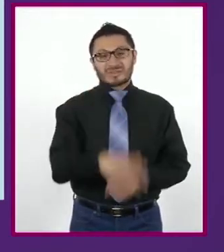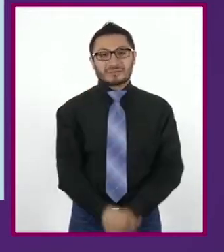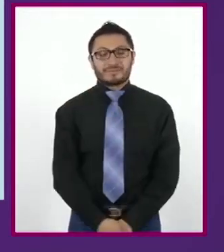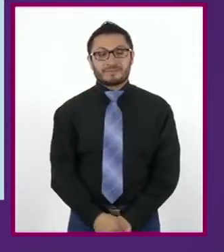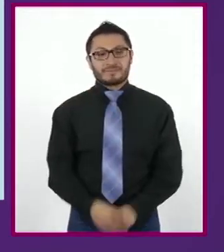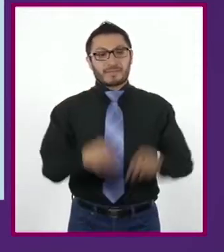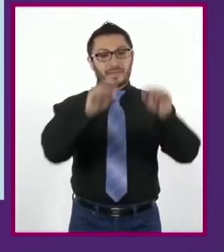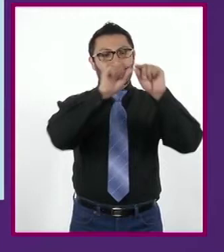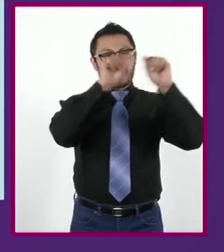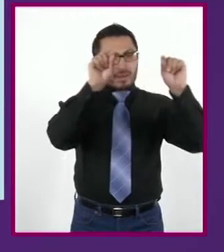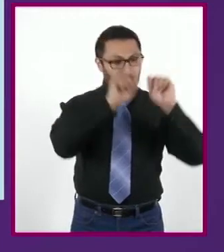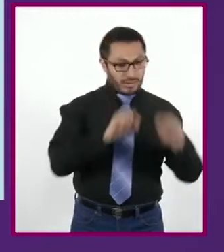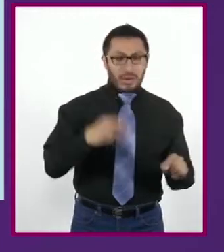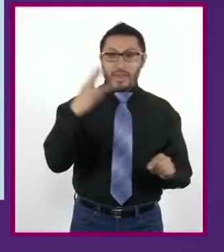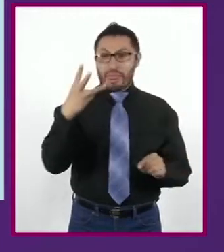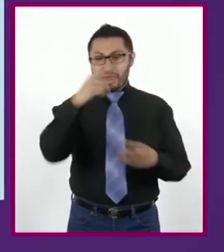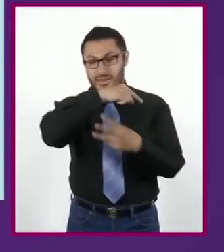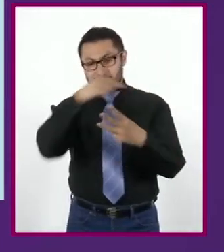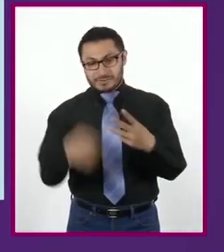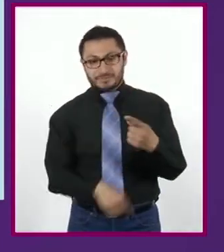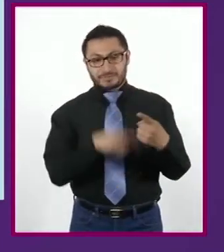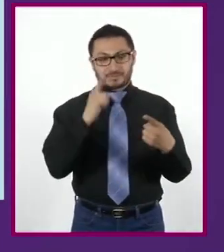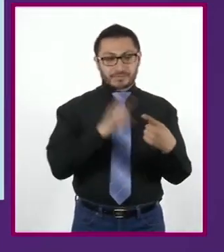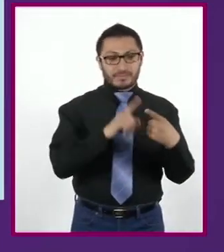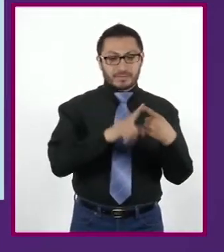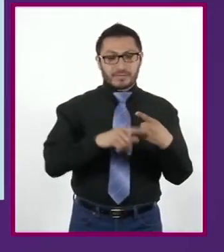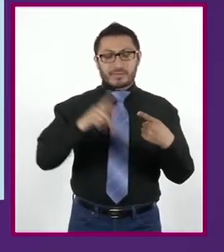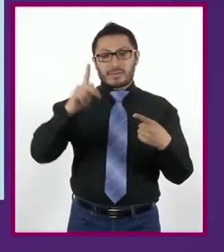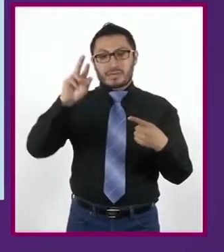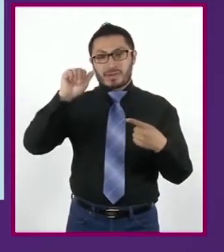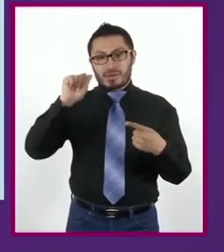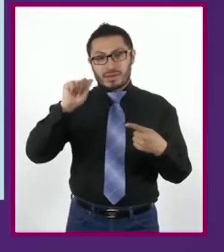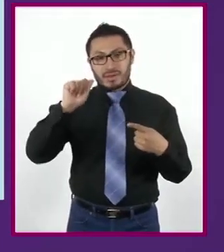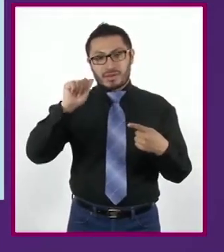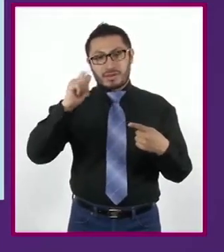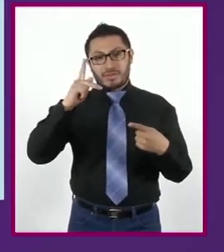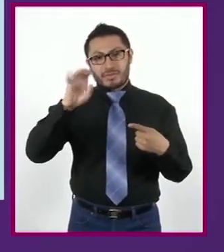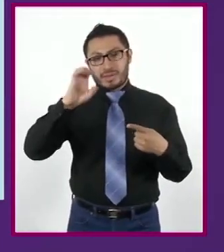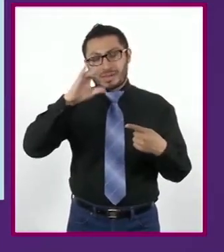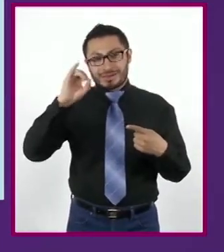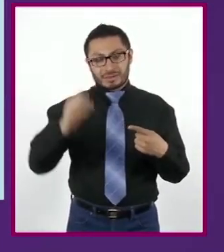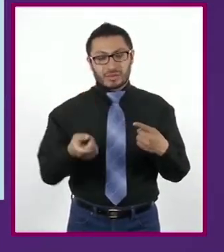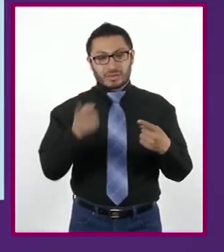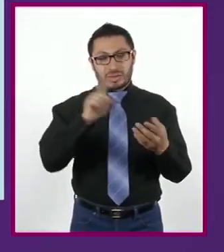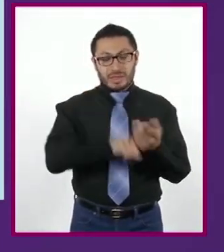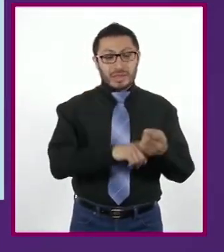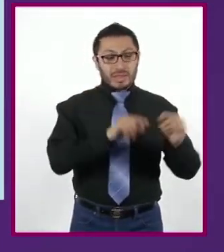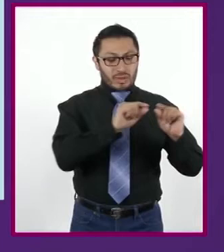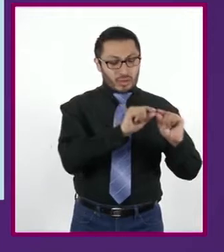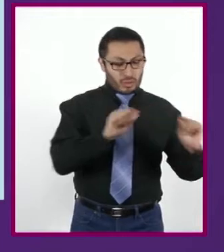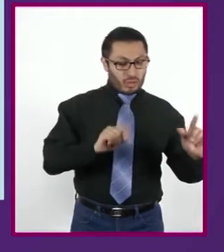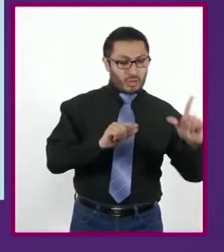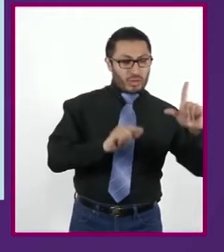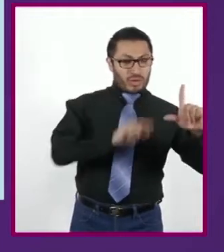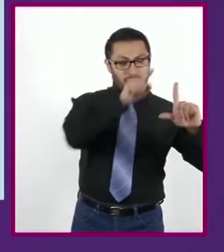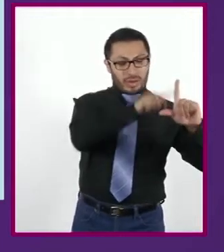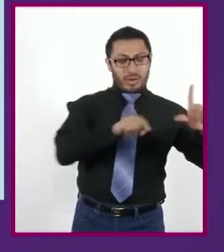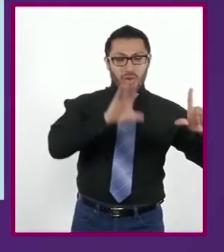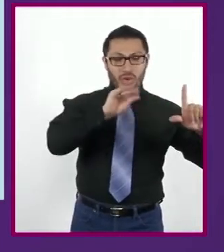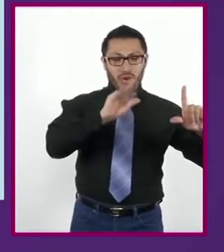Los trapecios son 3. Trapecio rectángulo. Tiene un ángulo interior de 90 grados.